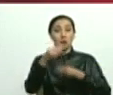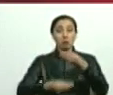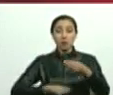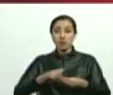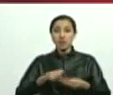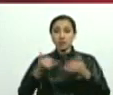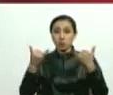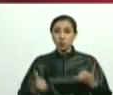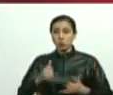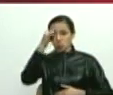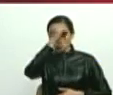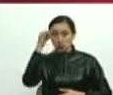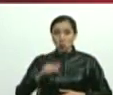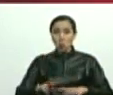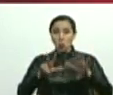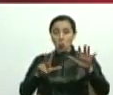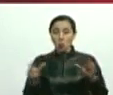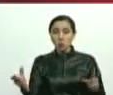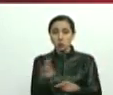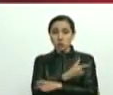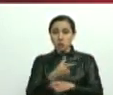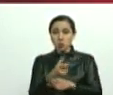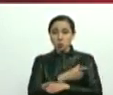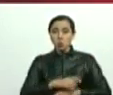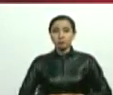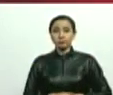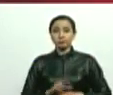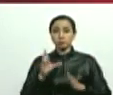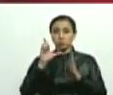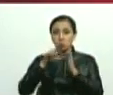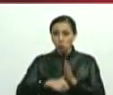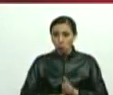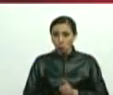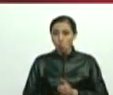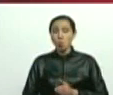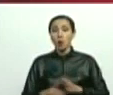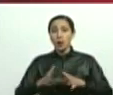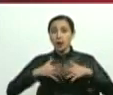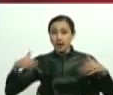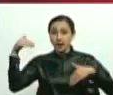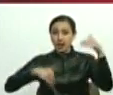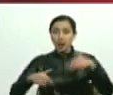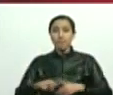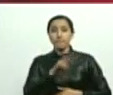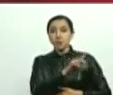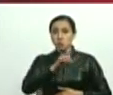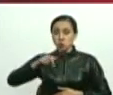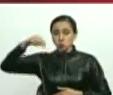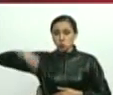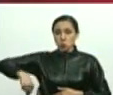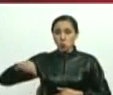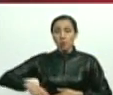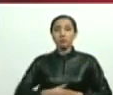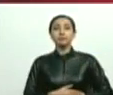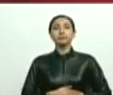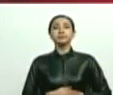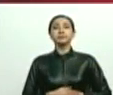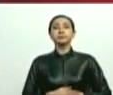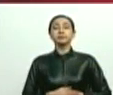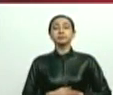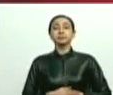el domingo 8 de agosto y luego lo que va a ocurrir en las megaelecciones del 21 de noviembre